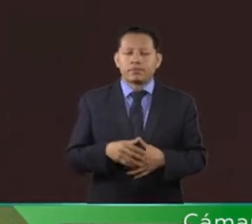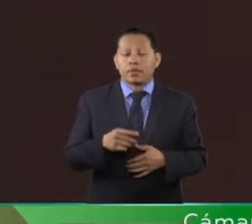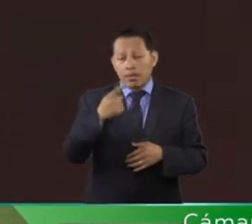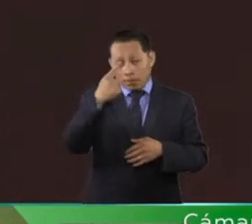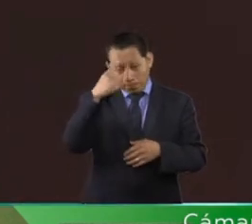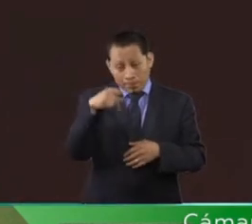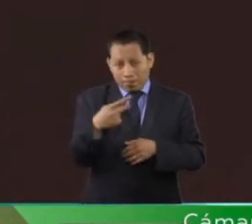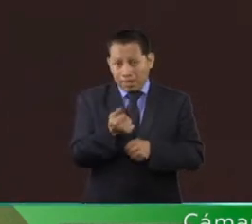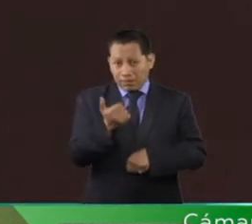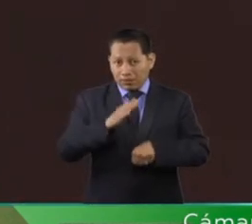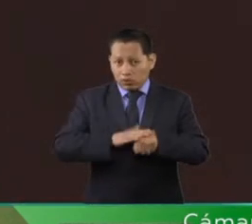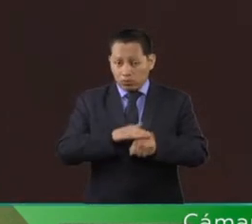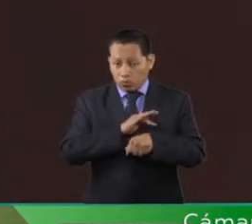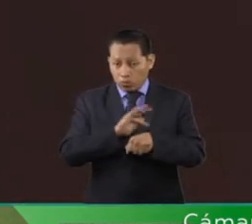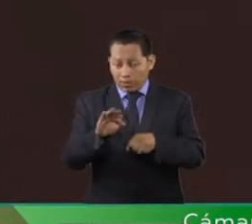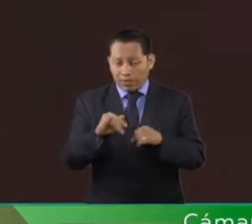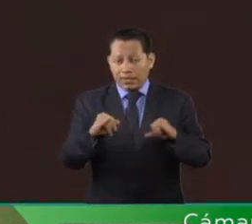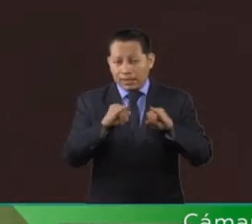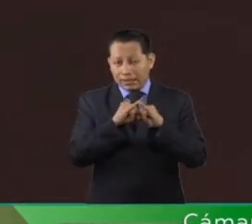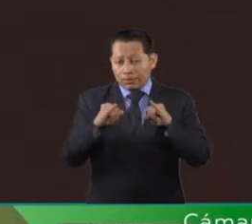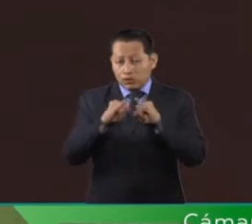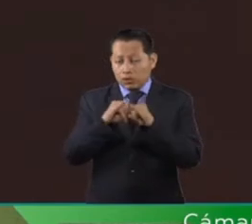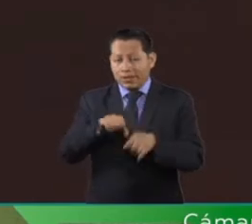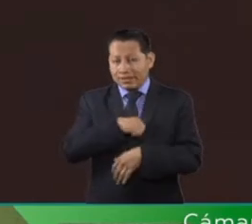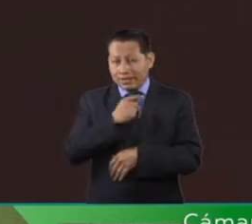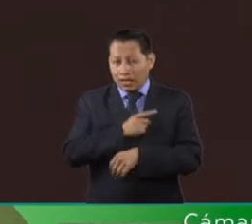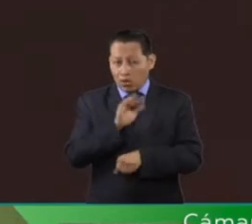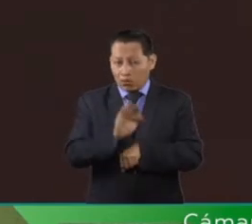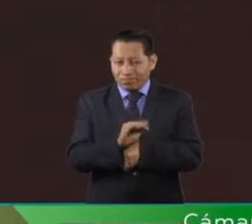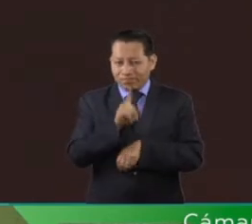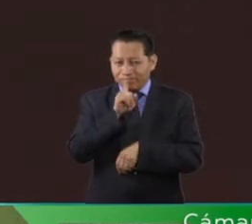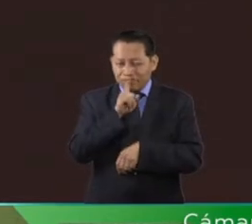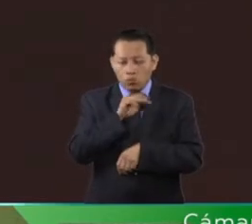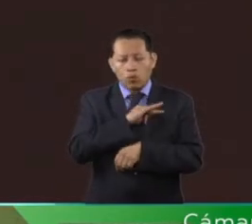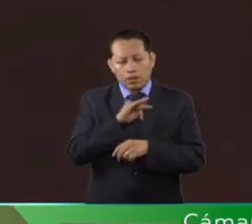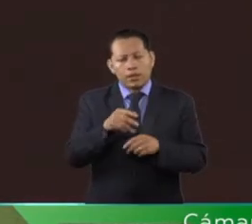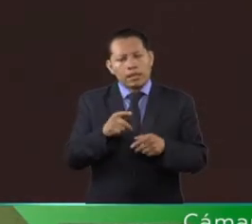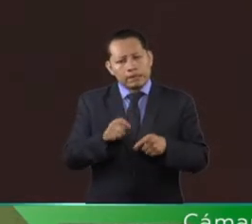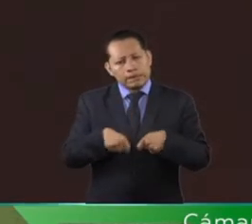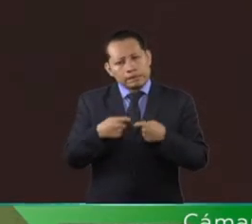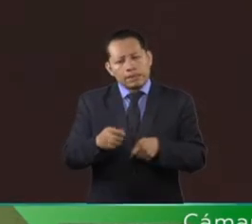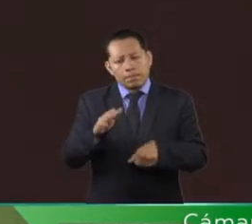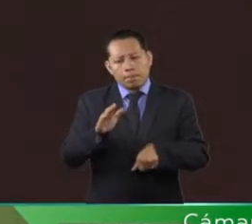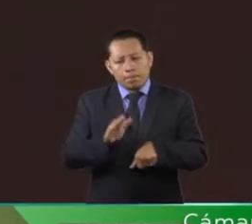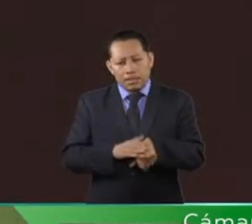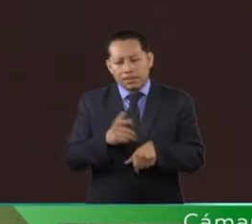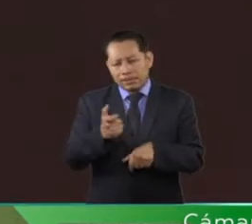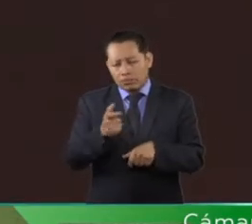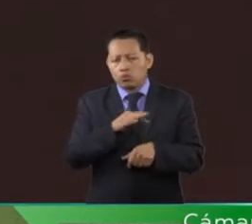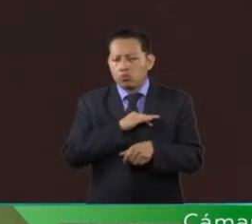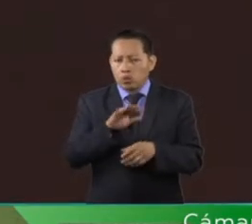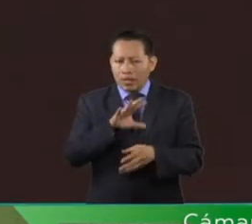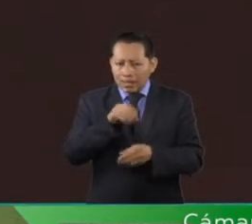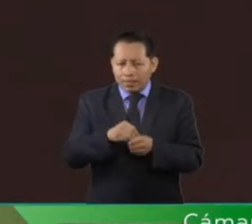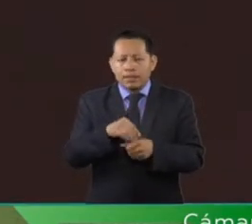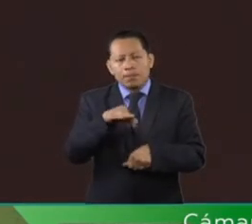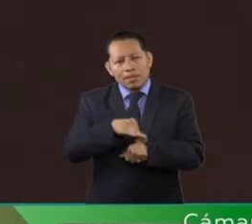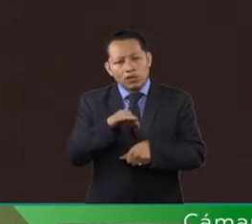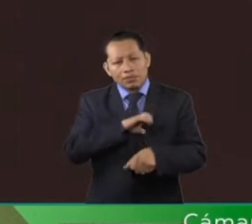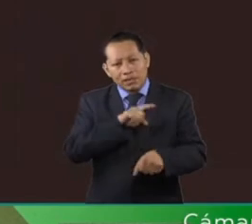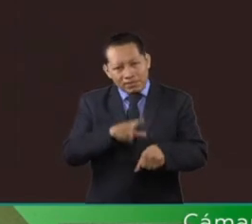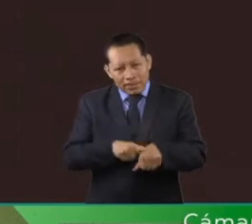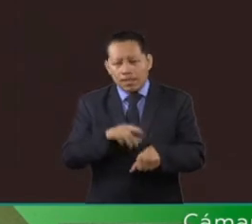actual administración el fortalecer las instituciones de salud públicas, dotarlas de más recursos, más infraestructura, médicos especialistas,